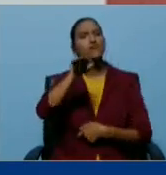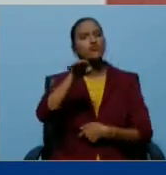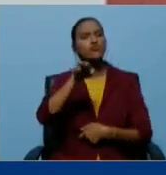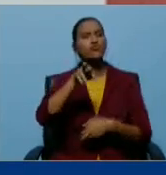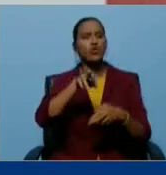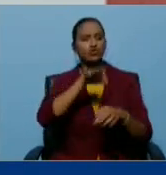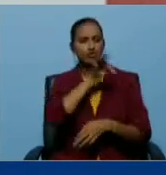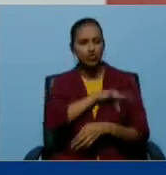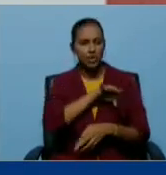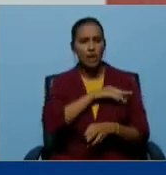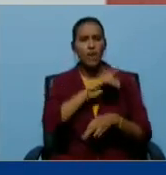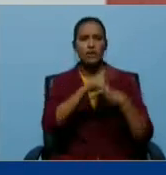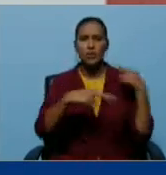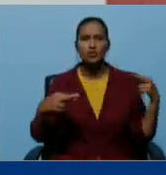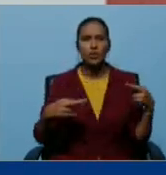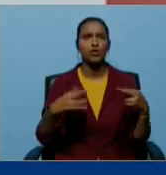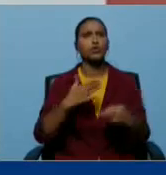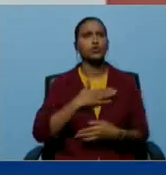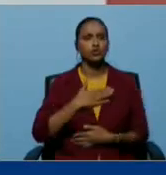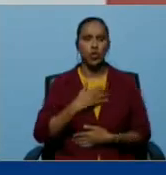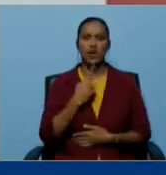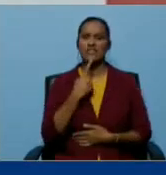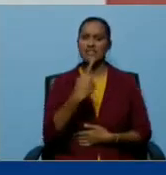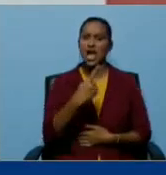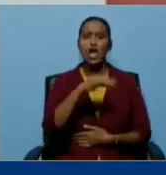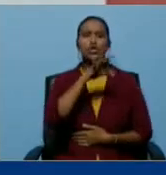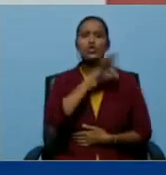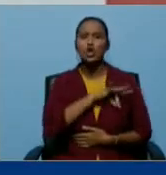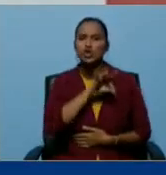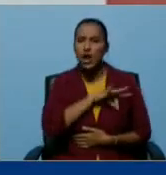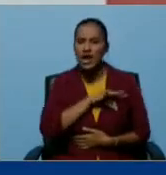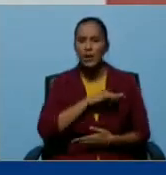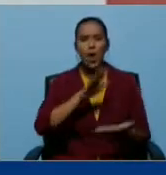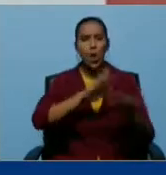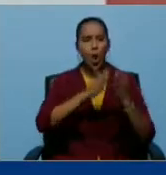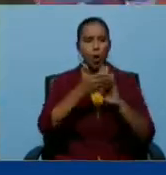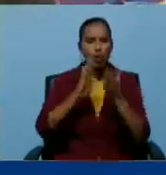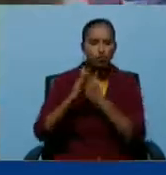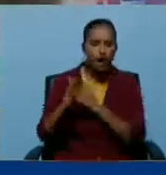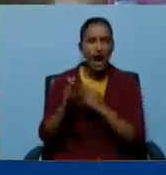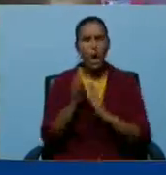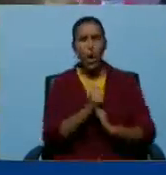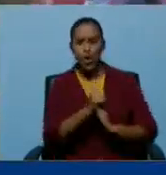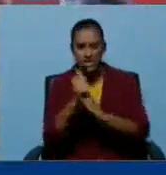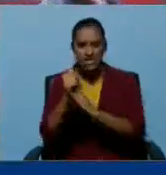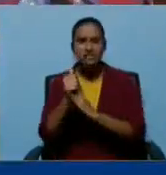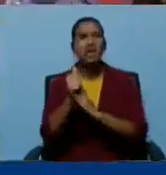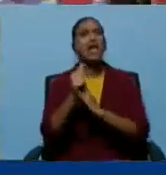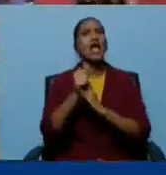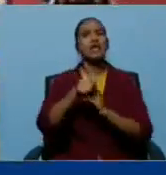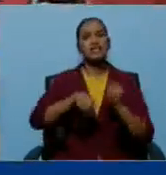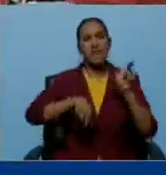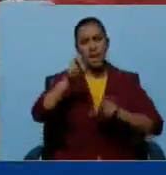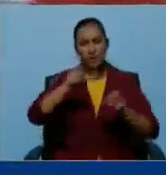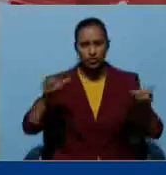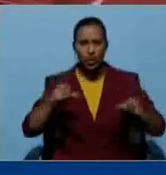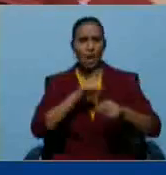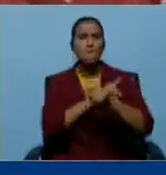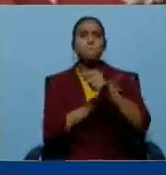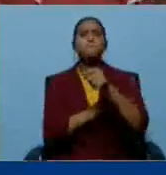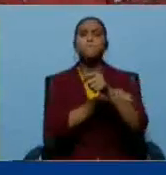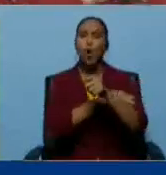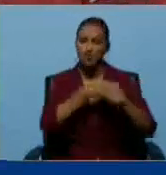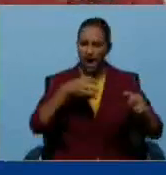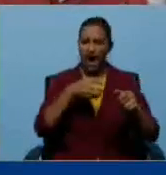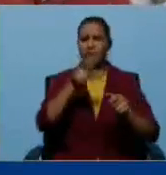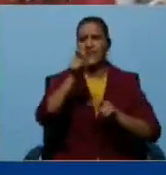diría el socialismo en lo territorial, los consejos comunales, las comunas y el poder comunal. Esa es la